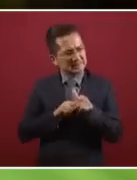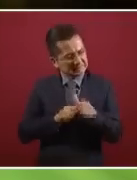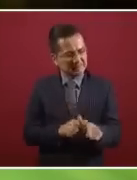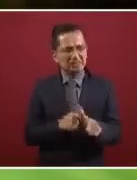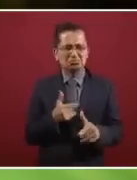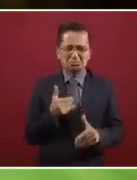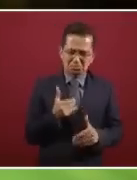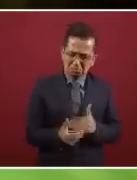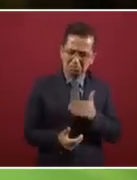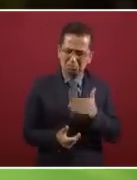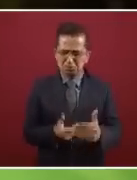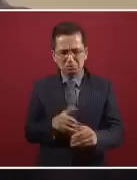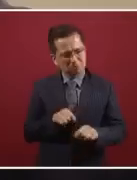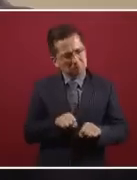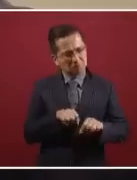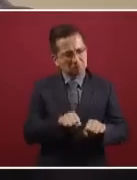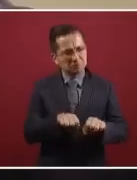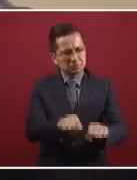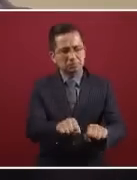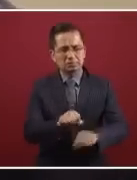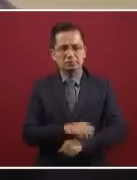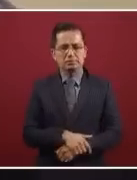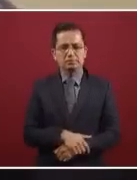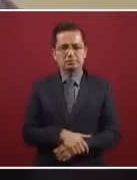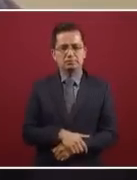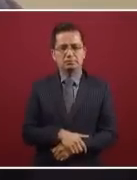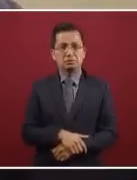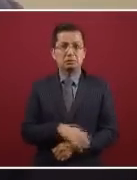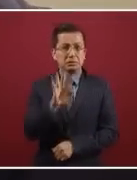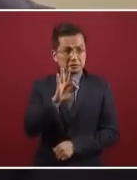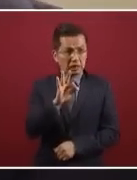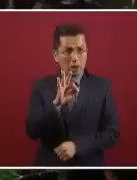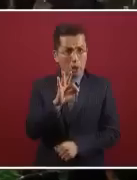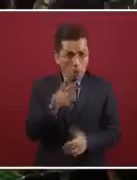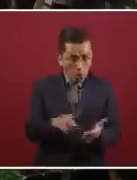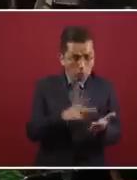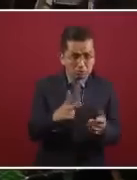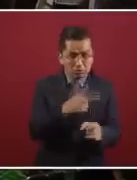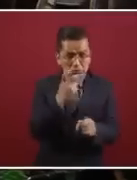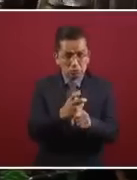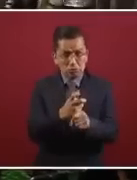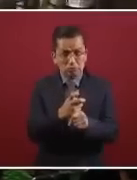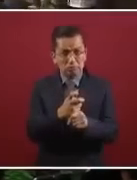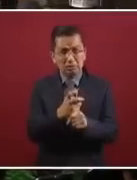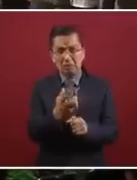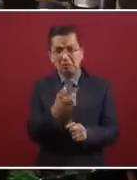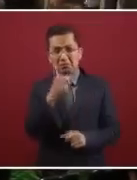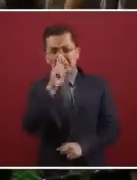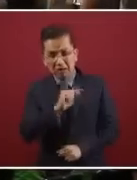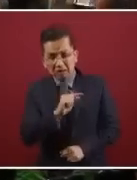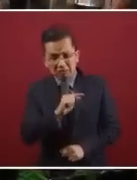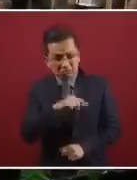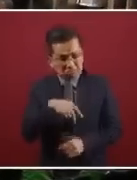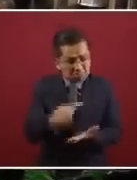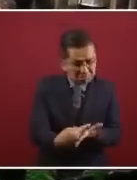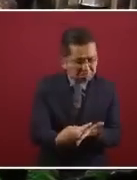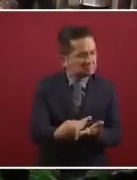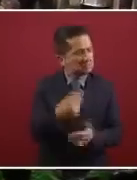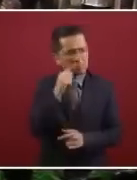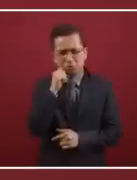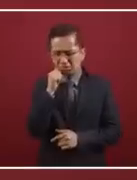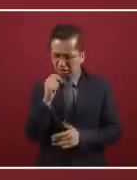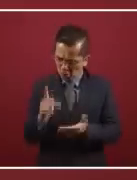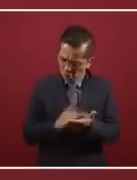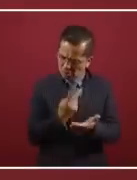caminando, y se puede uno volver a caer y a levantarse y a seguir